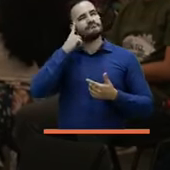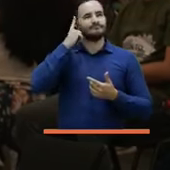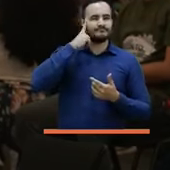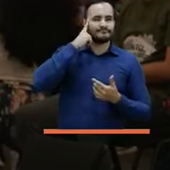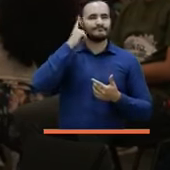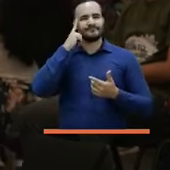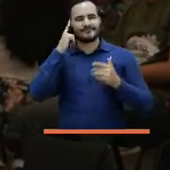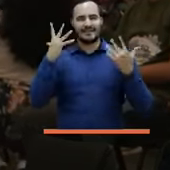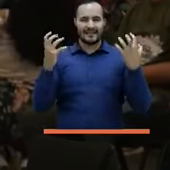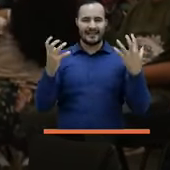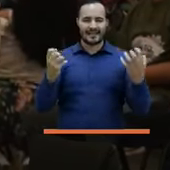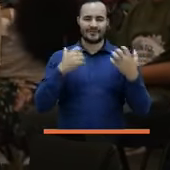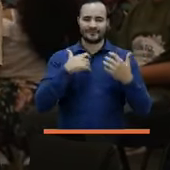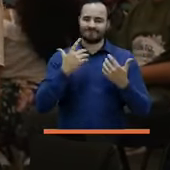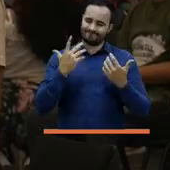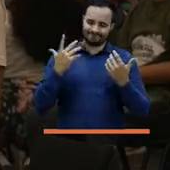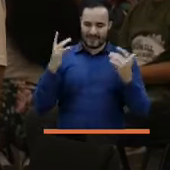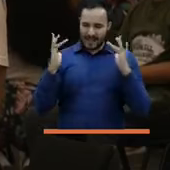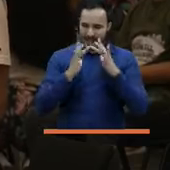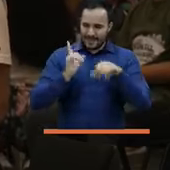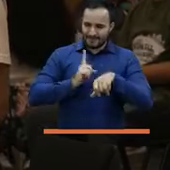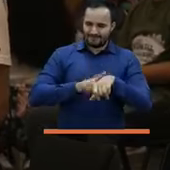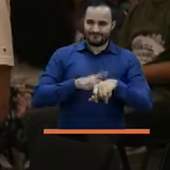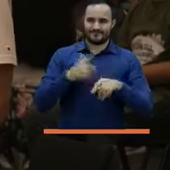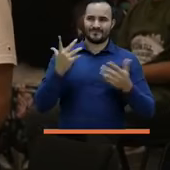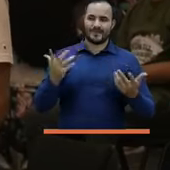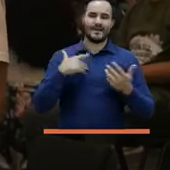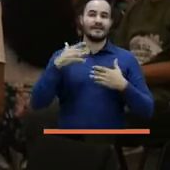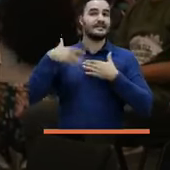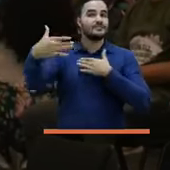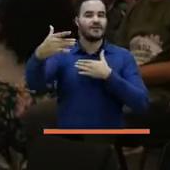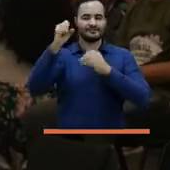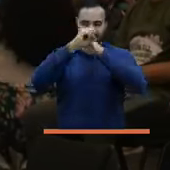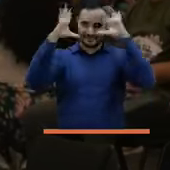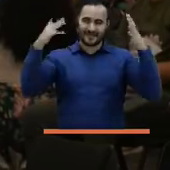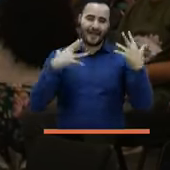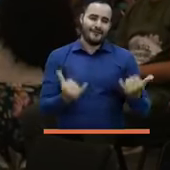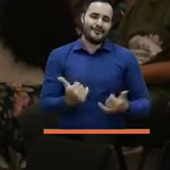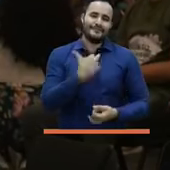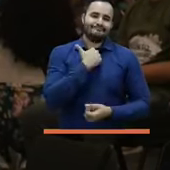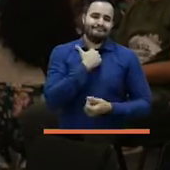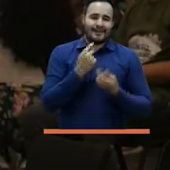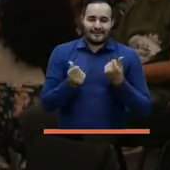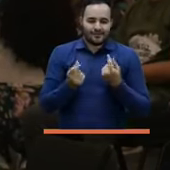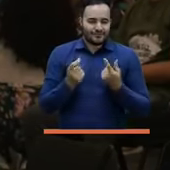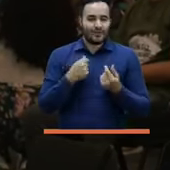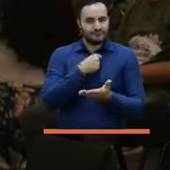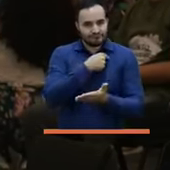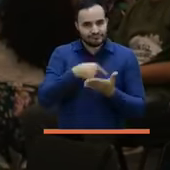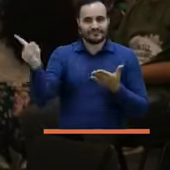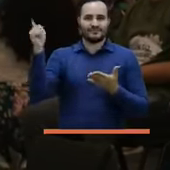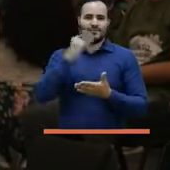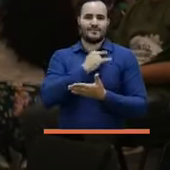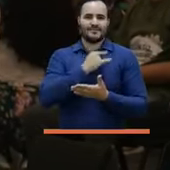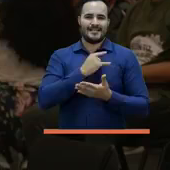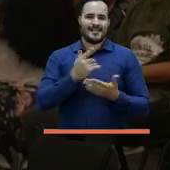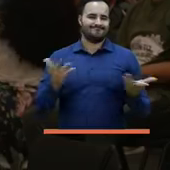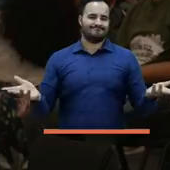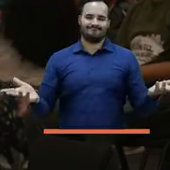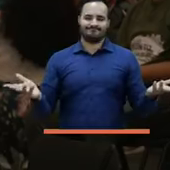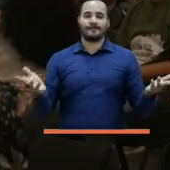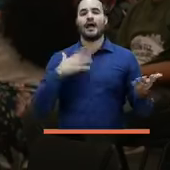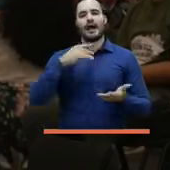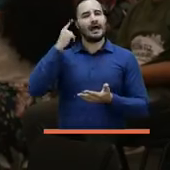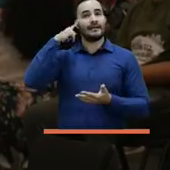momento que para mí no tengo el presupuesto suficiente para pagar la carrera completa entonces que hice como tal